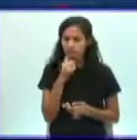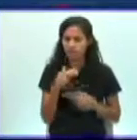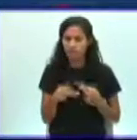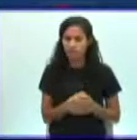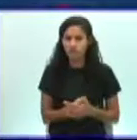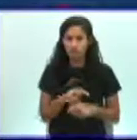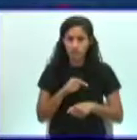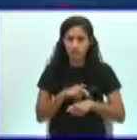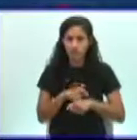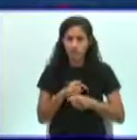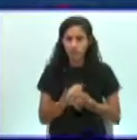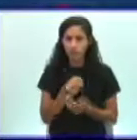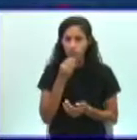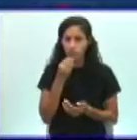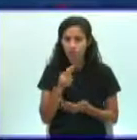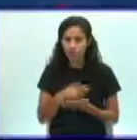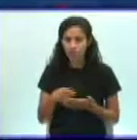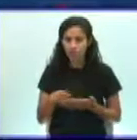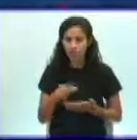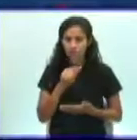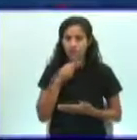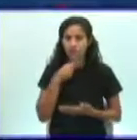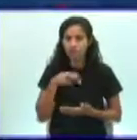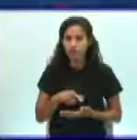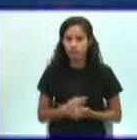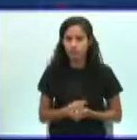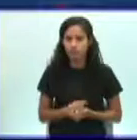doy unos minutos para que copien el ejemplo.